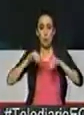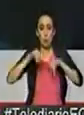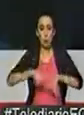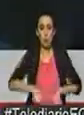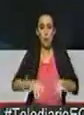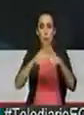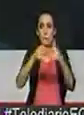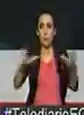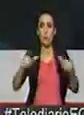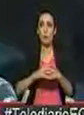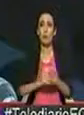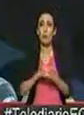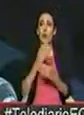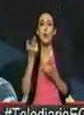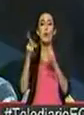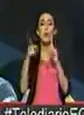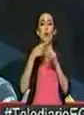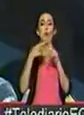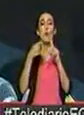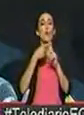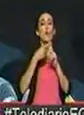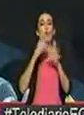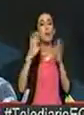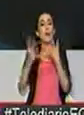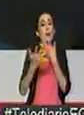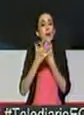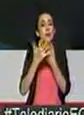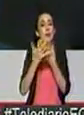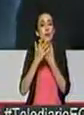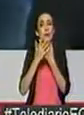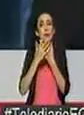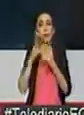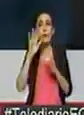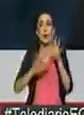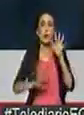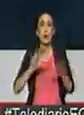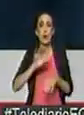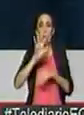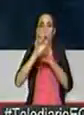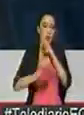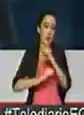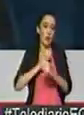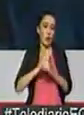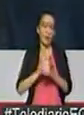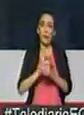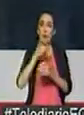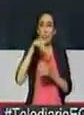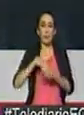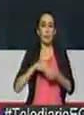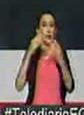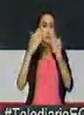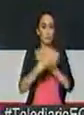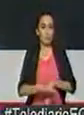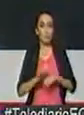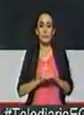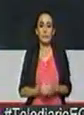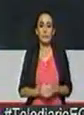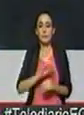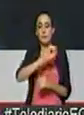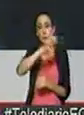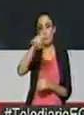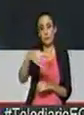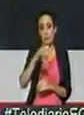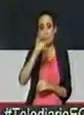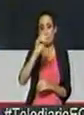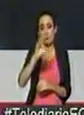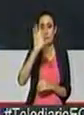libertad. Uno de los requisitos es de que la sentencia no exceda de un tipo penal de 5 años y estamos dentro de eso. Y seguramente Jofre